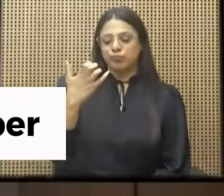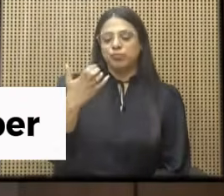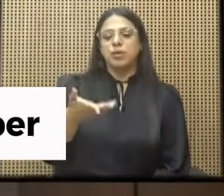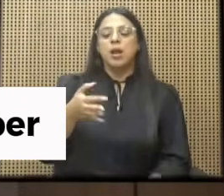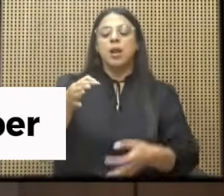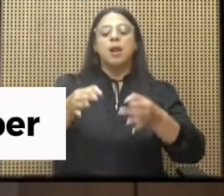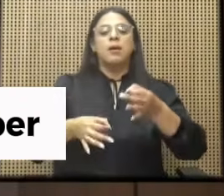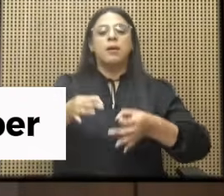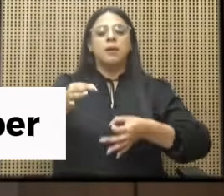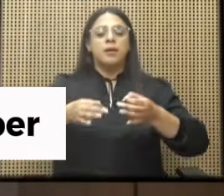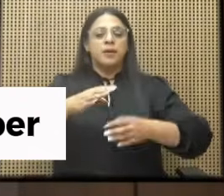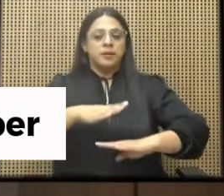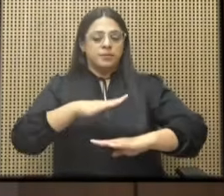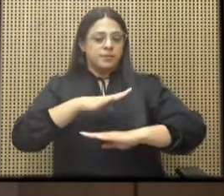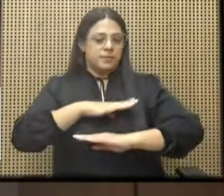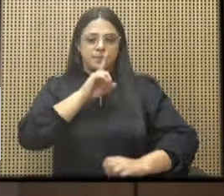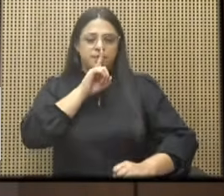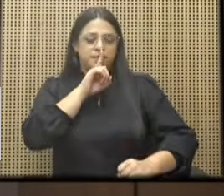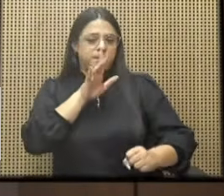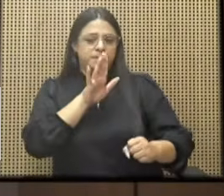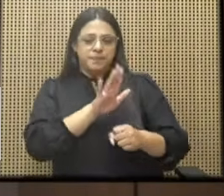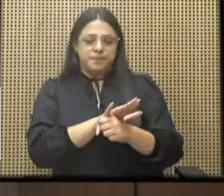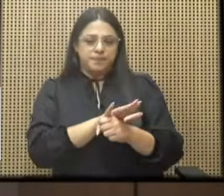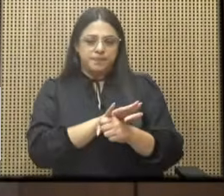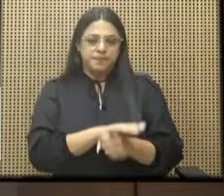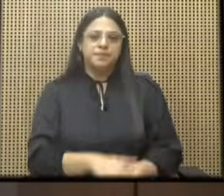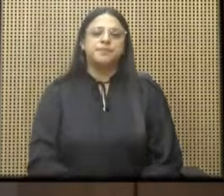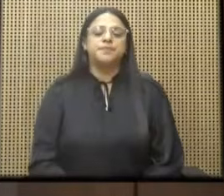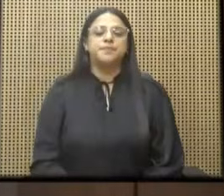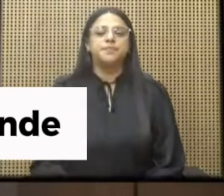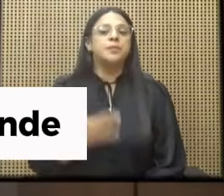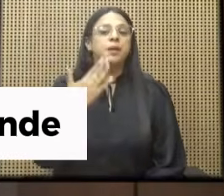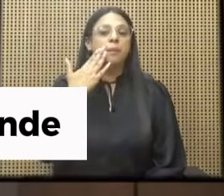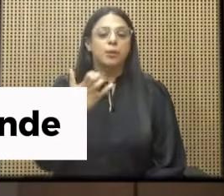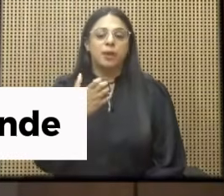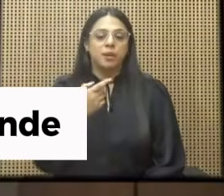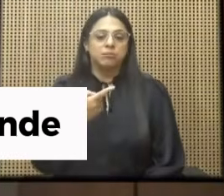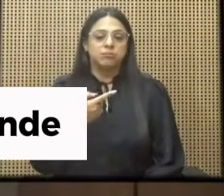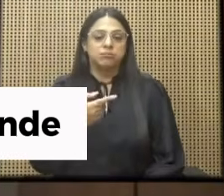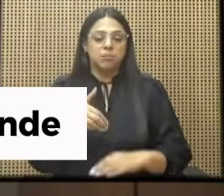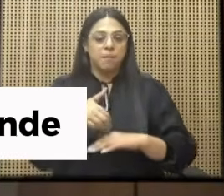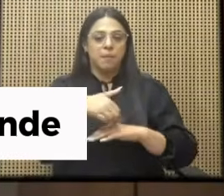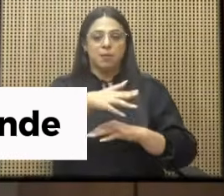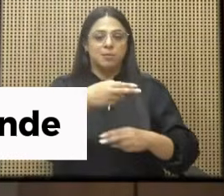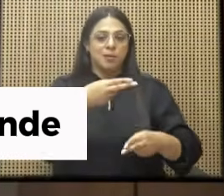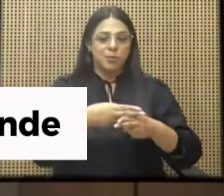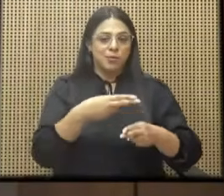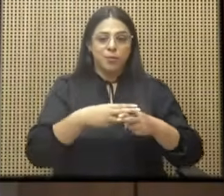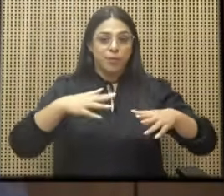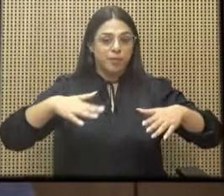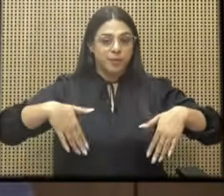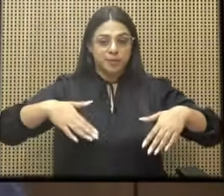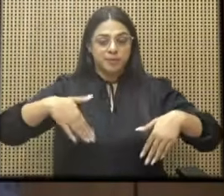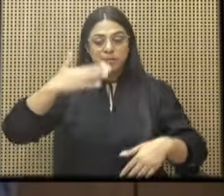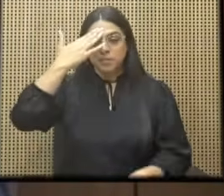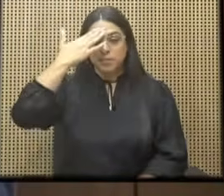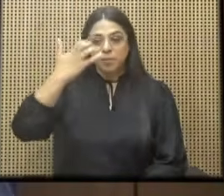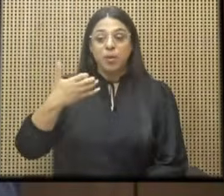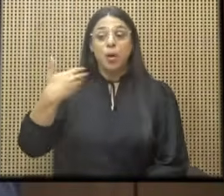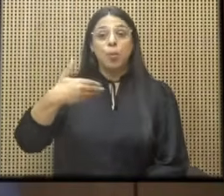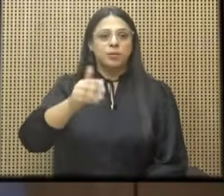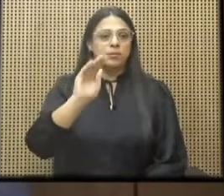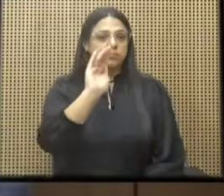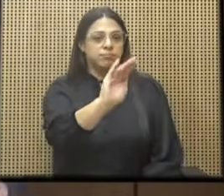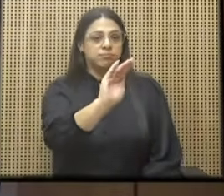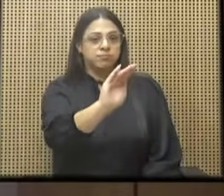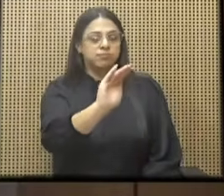Plena no cumplió con su deber? ¿Por qué no mandó los nombres? Y cuando se le han pedido que los mande, y se los ha